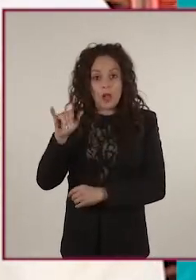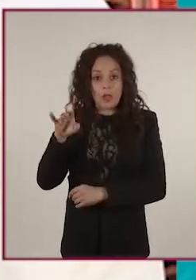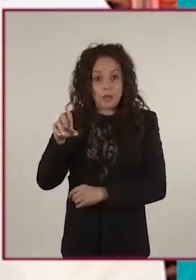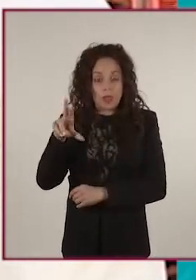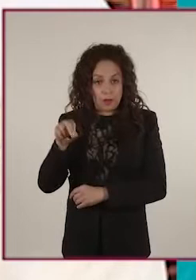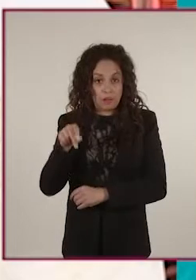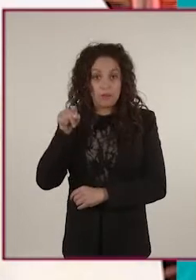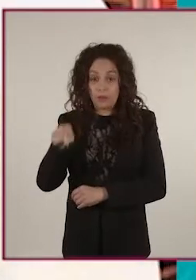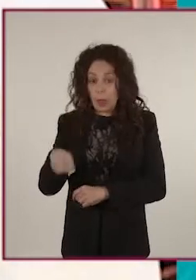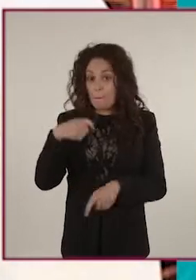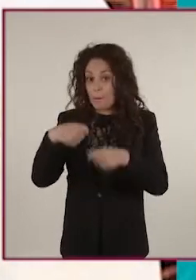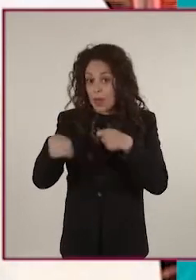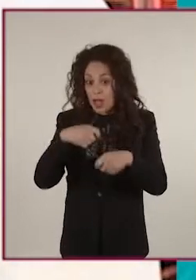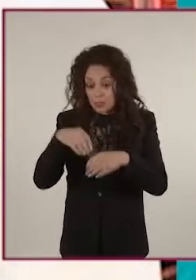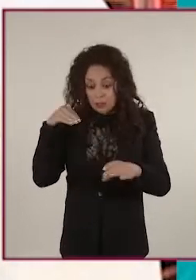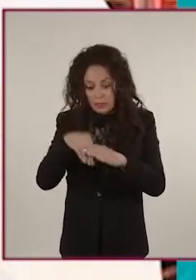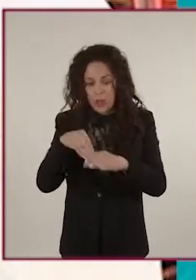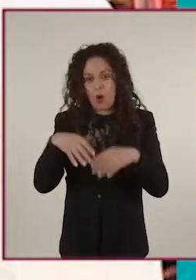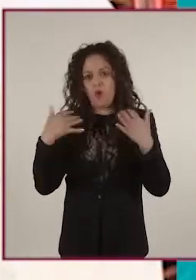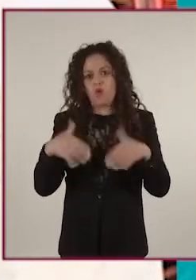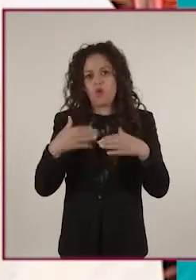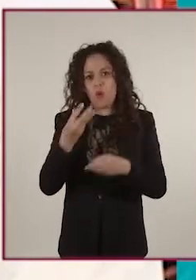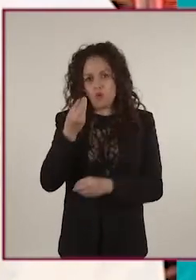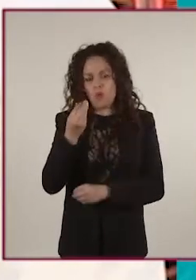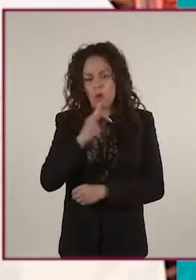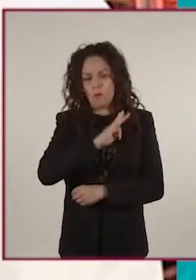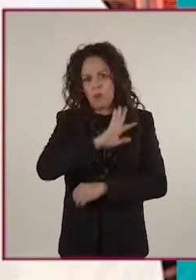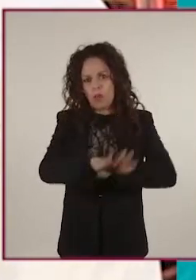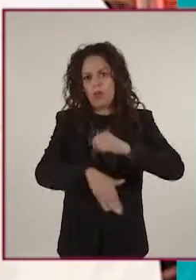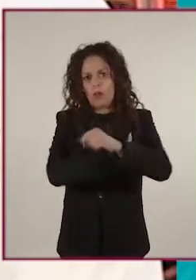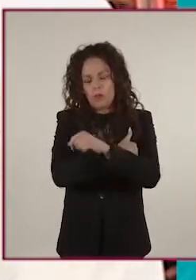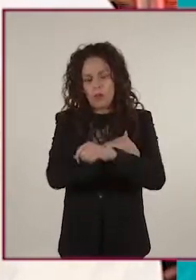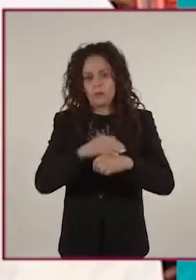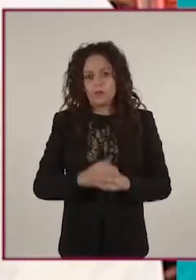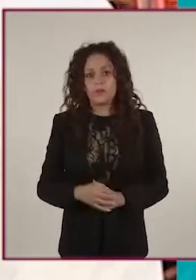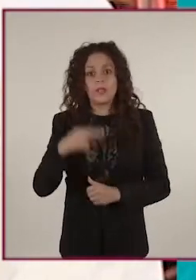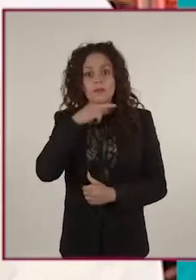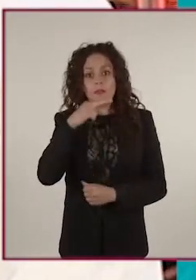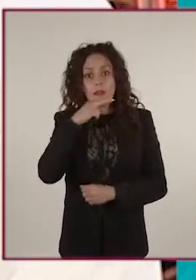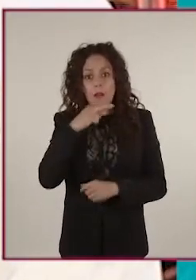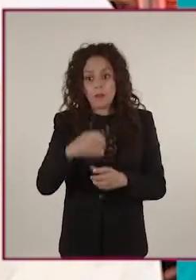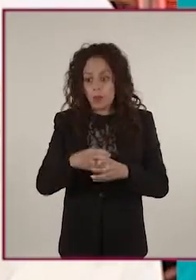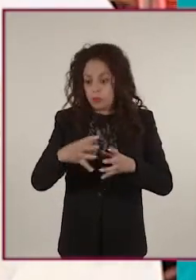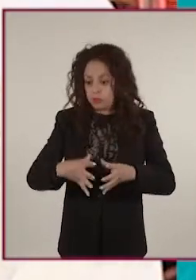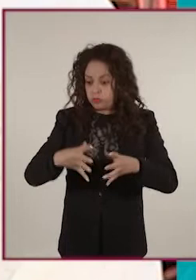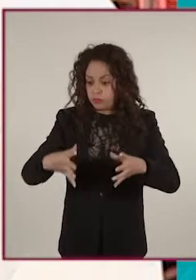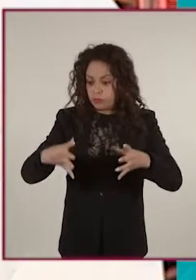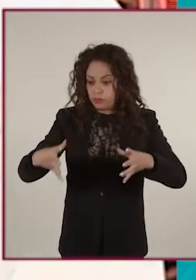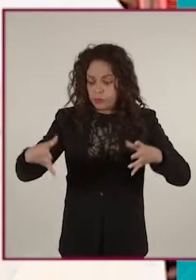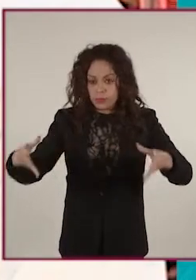pueden almacenar es muy grande. Crecen rápido y además pueden crecer sobre